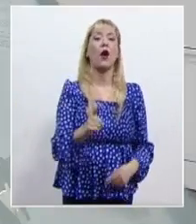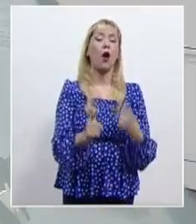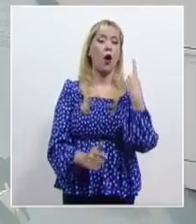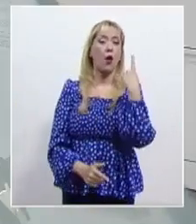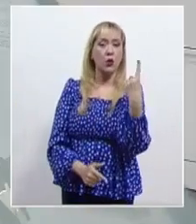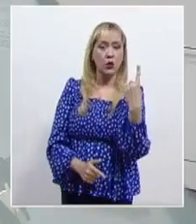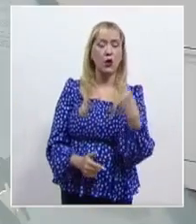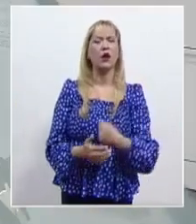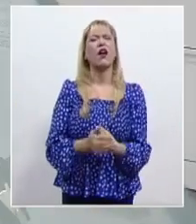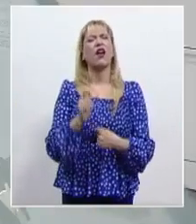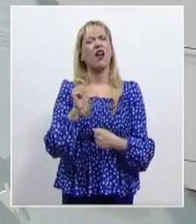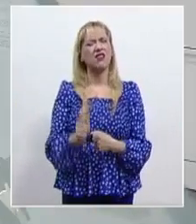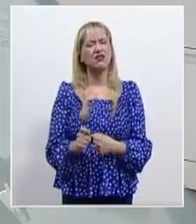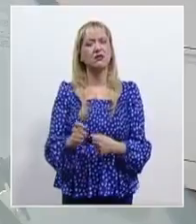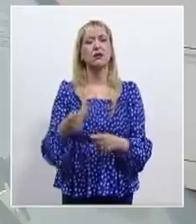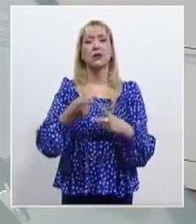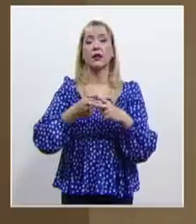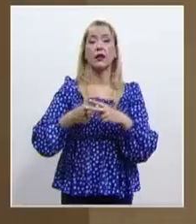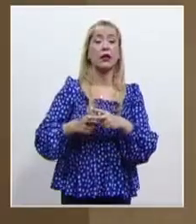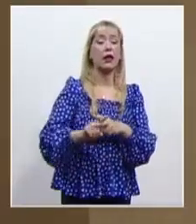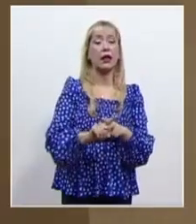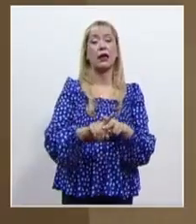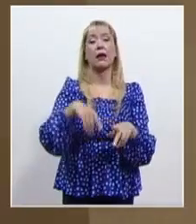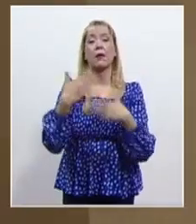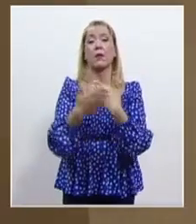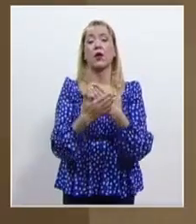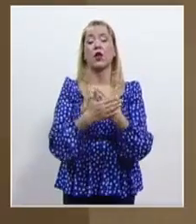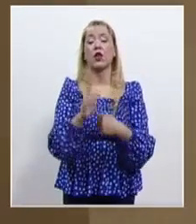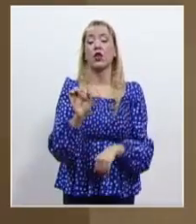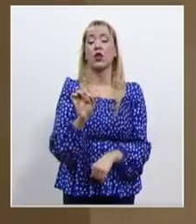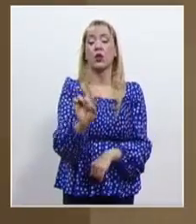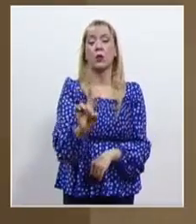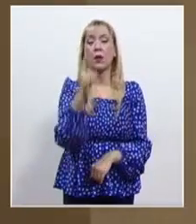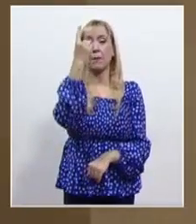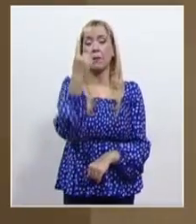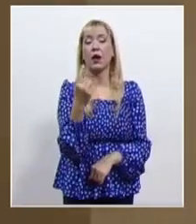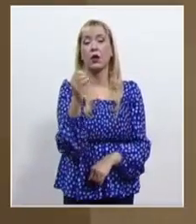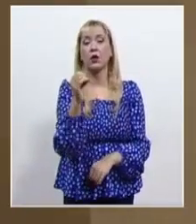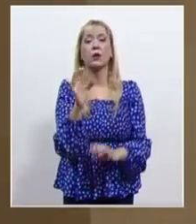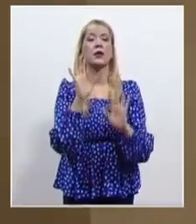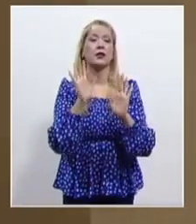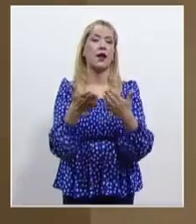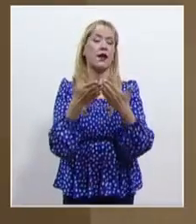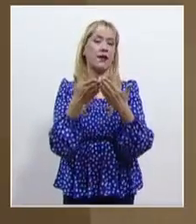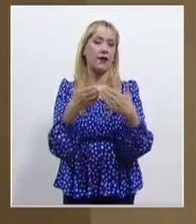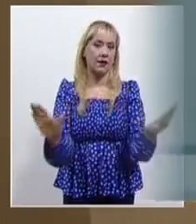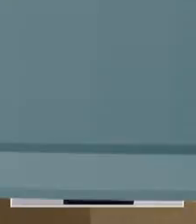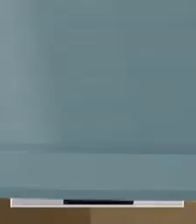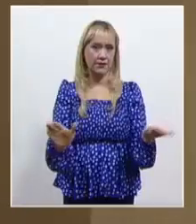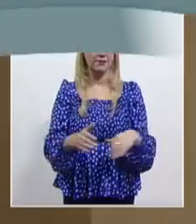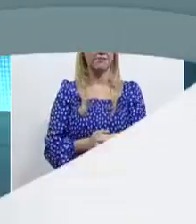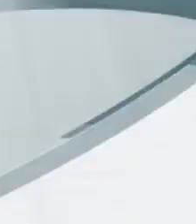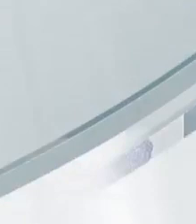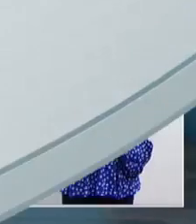asuntos individuales e iniciarán funciones a partir del próximo domingo, 1 de octubre.